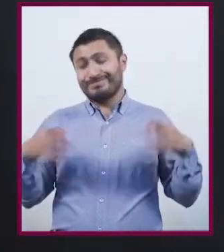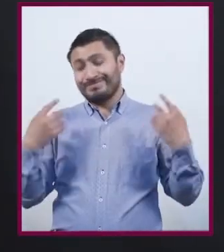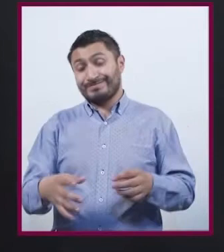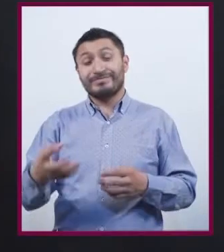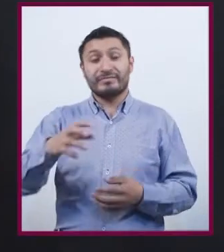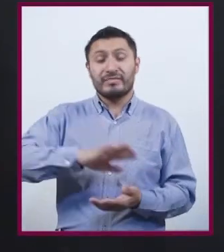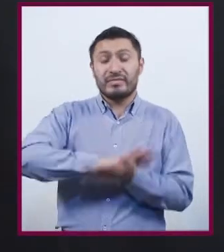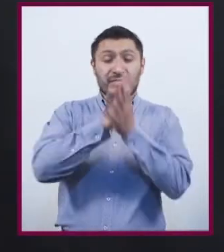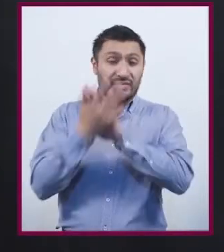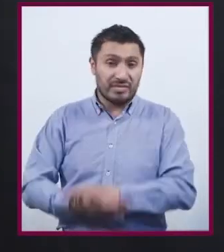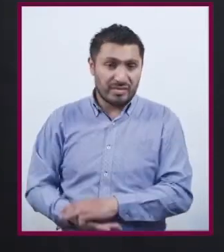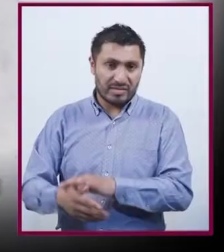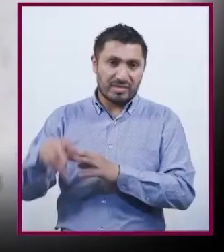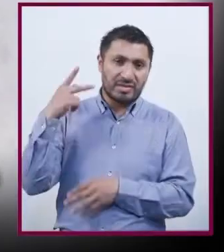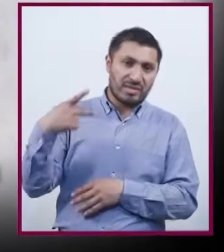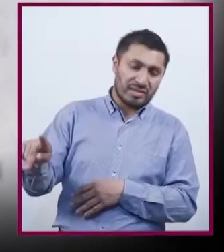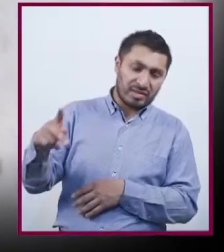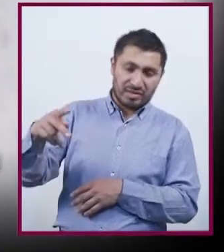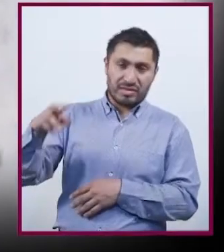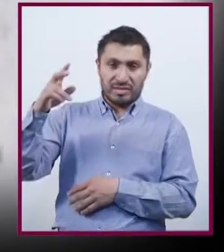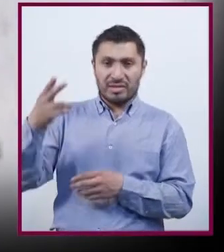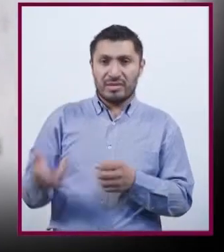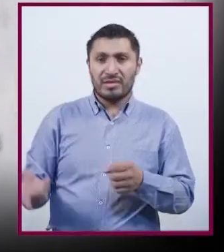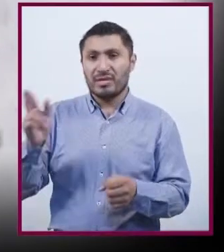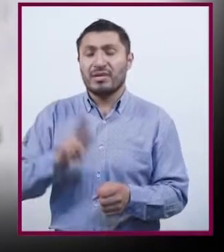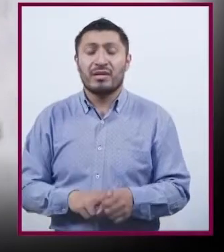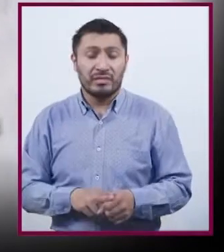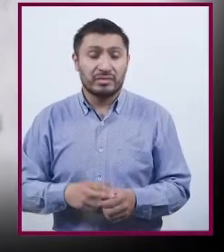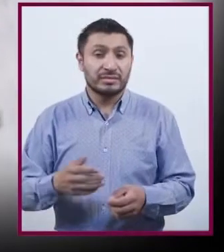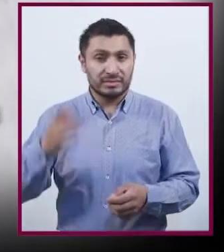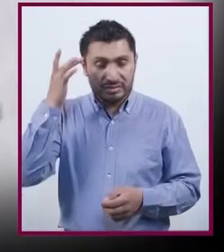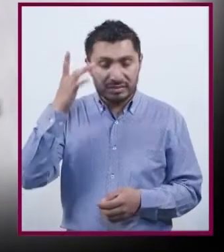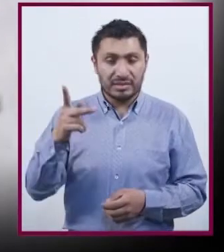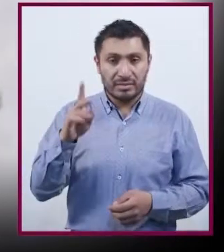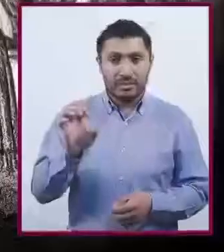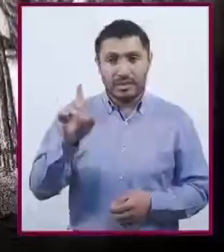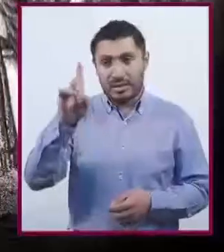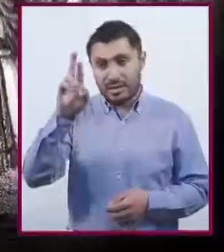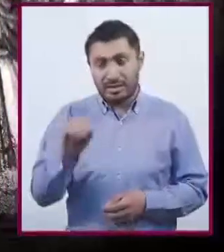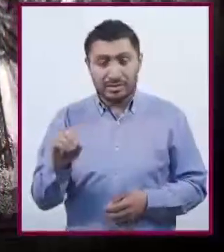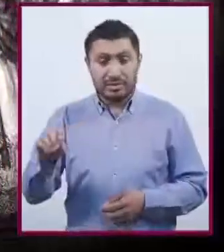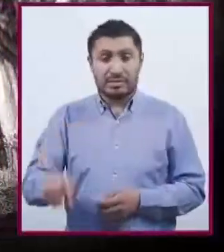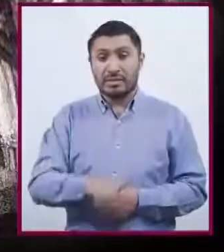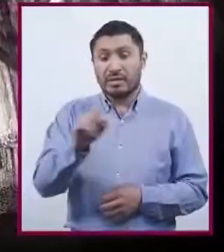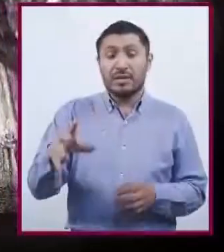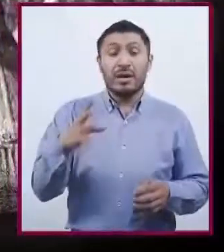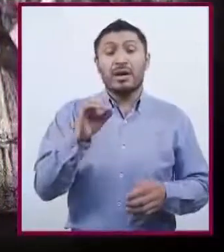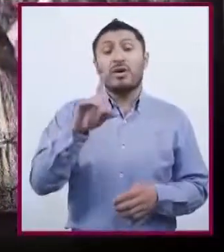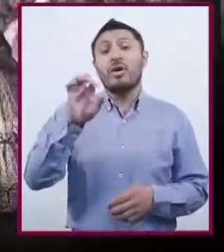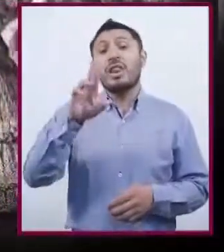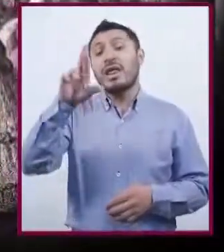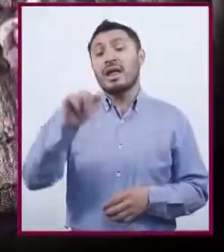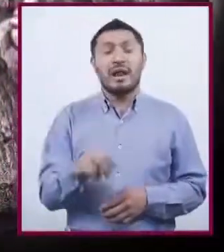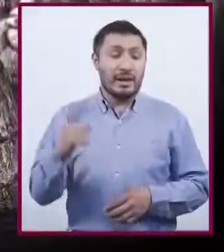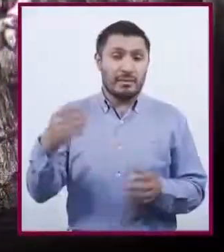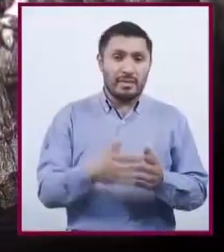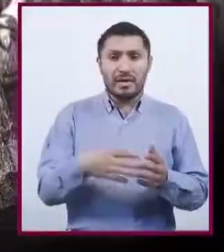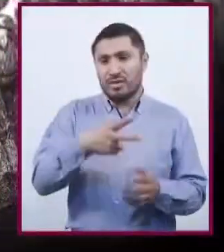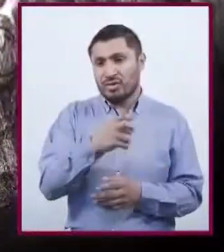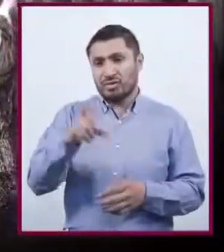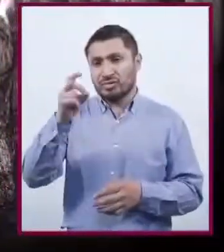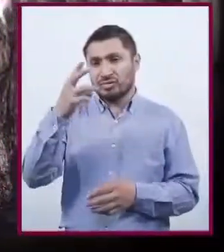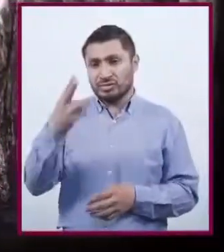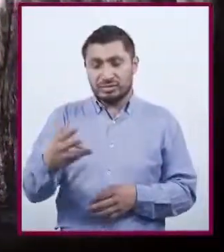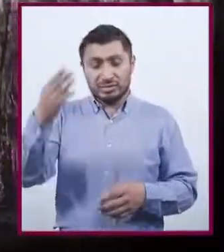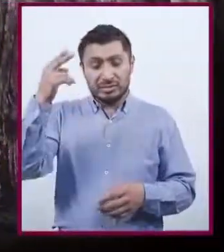del Hospital Real de San Pedro. Por otro lado, una epidemia de cólera morbus en 1833 mostró la necesidad